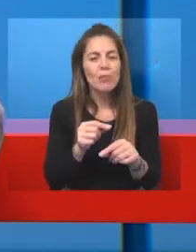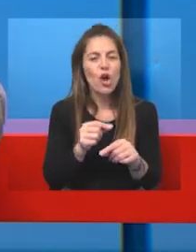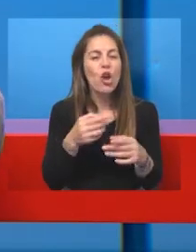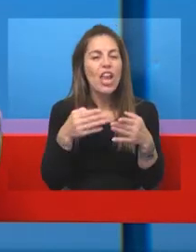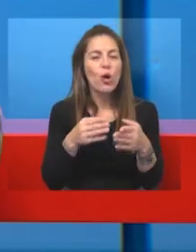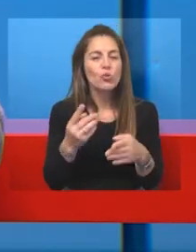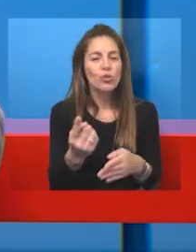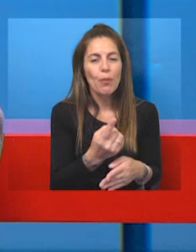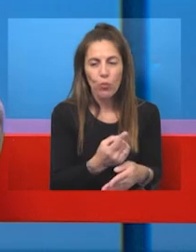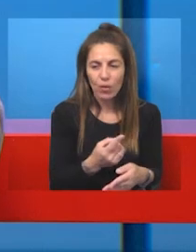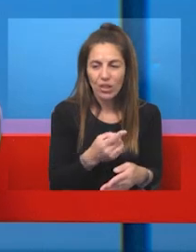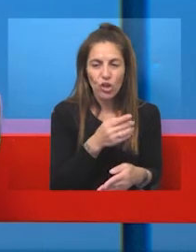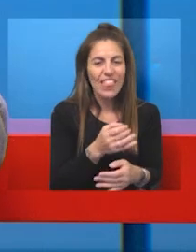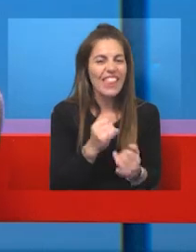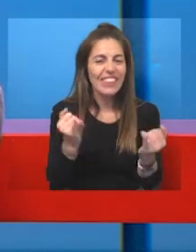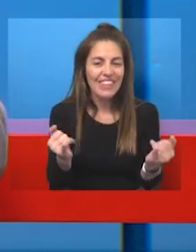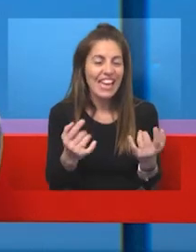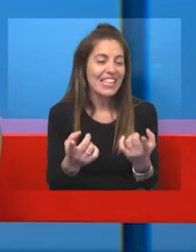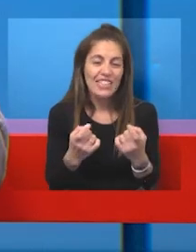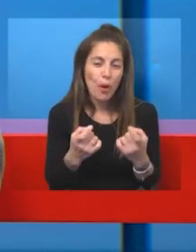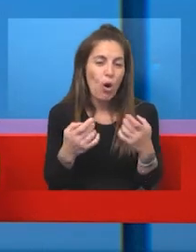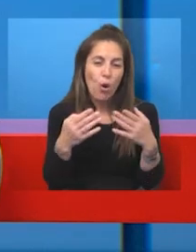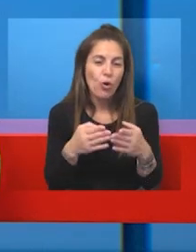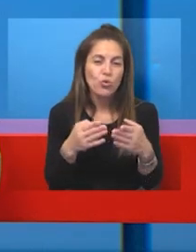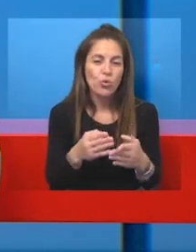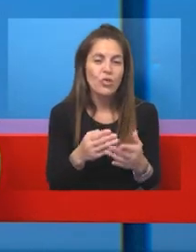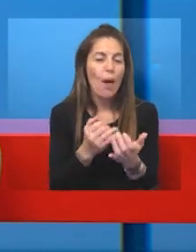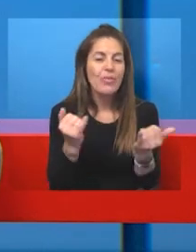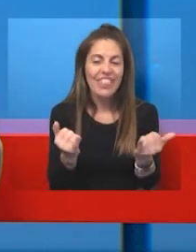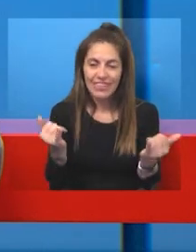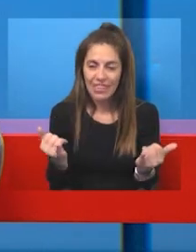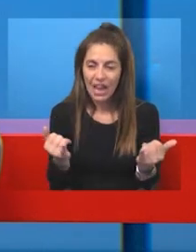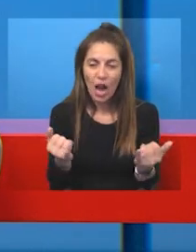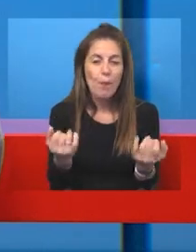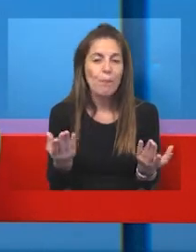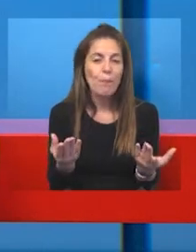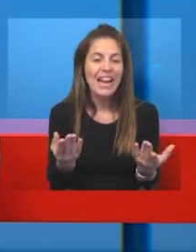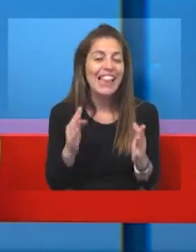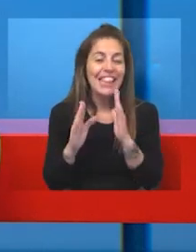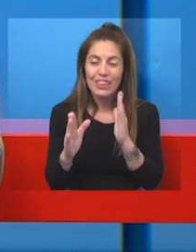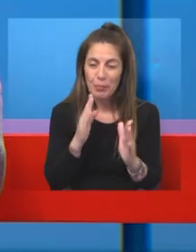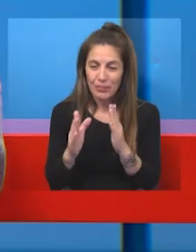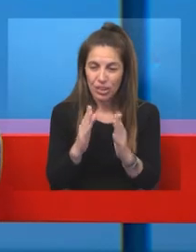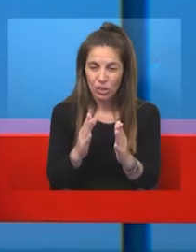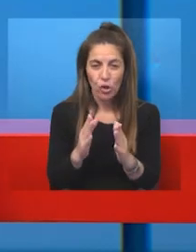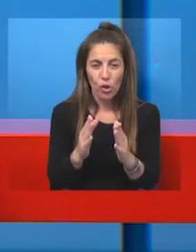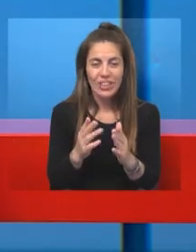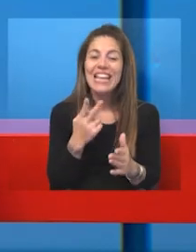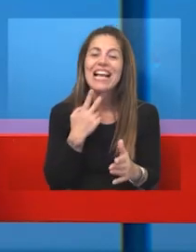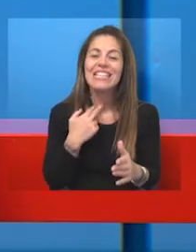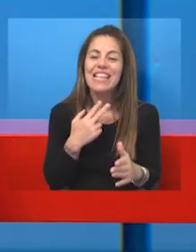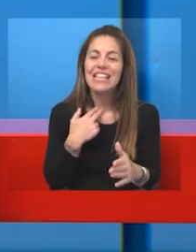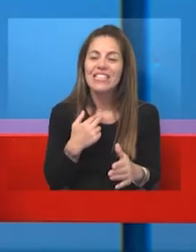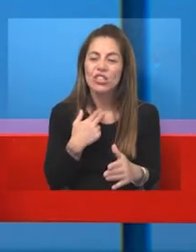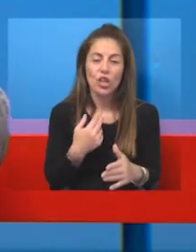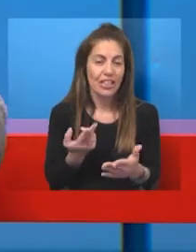porque precisamos este consultas ambulatorias para este el el tratamiento de las adicciones como se